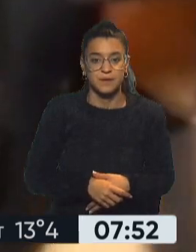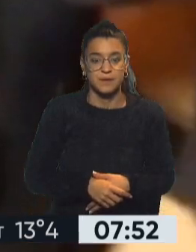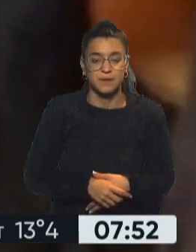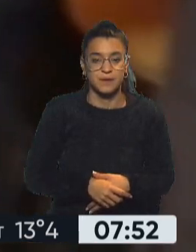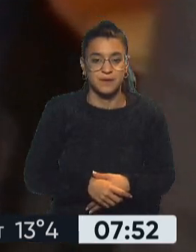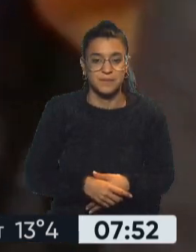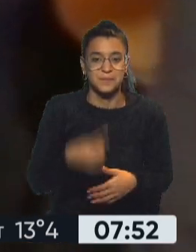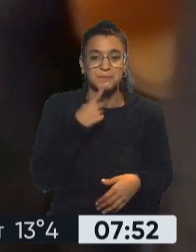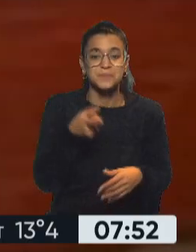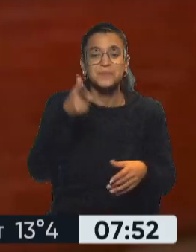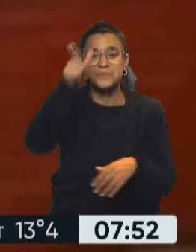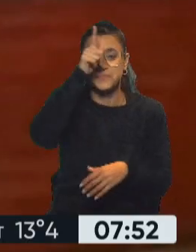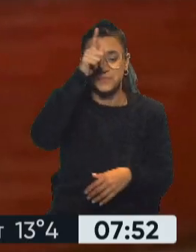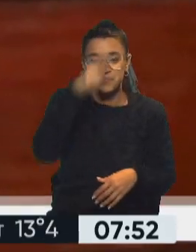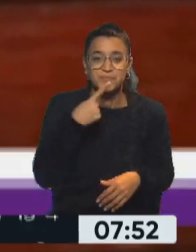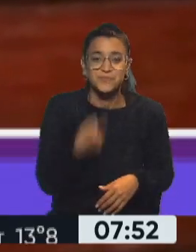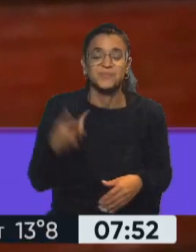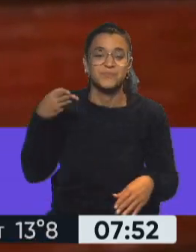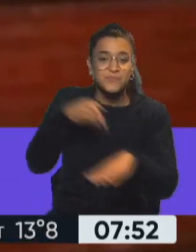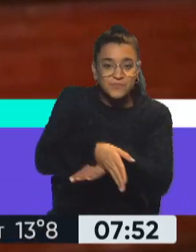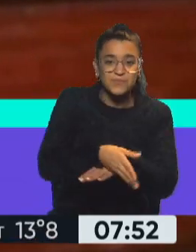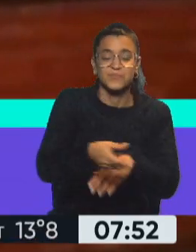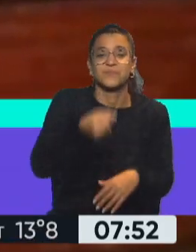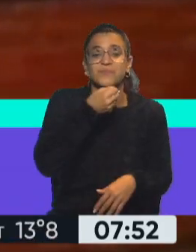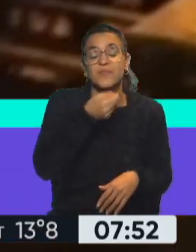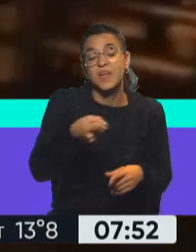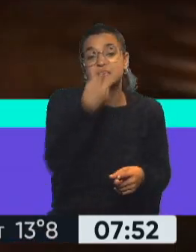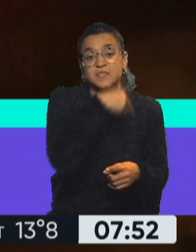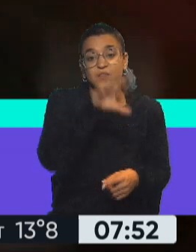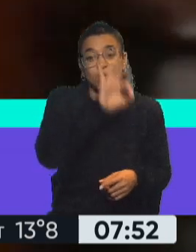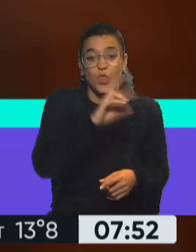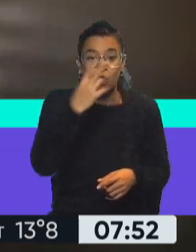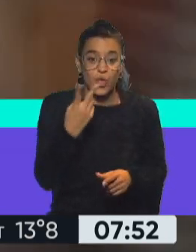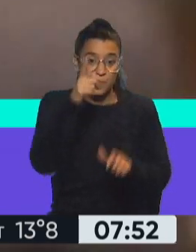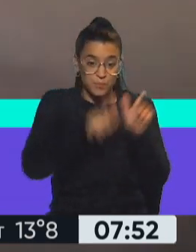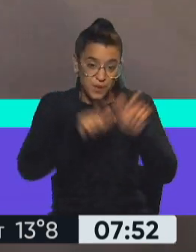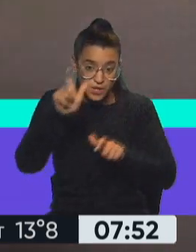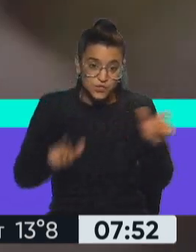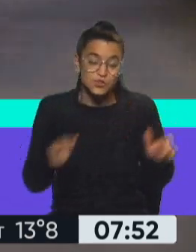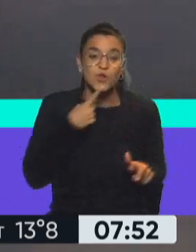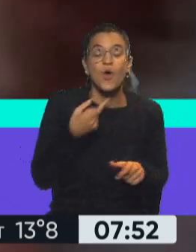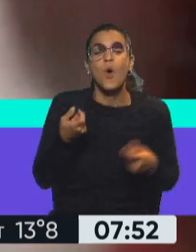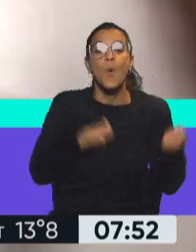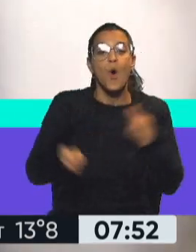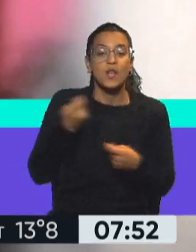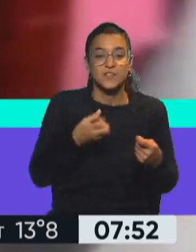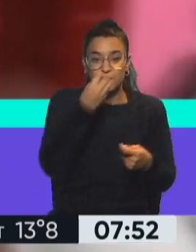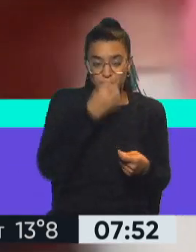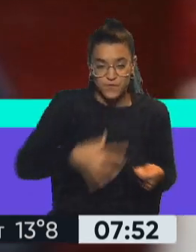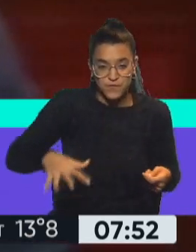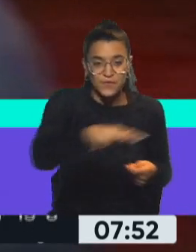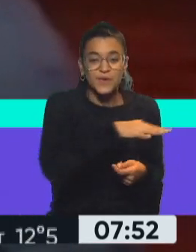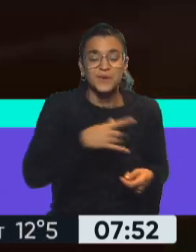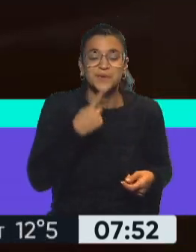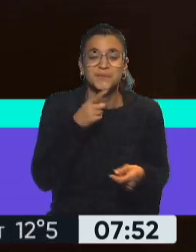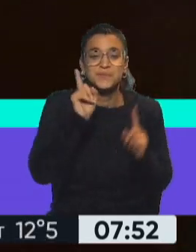la policía irrumpió en una fiesta clandestina con 102 personas que se estaba desarrollando en un boliche en el barrio porteño de flores y también